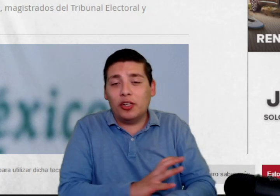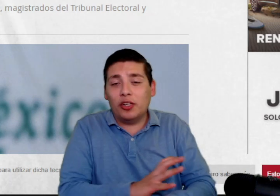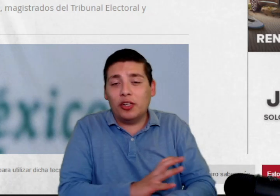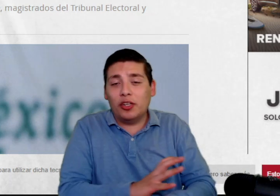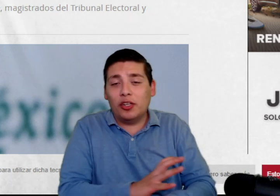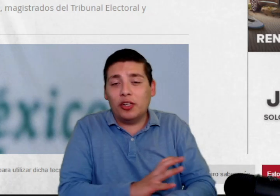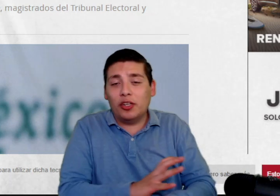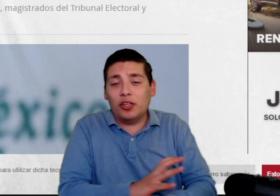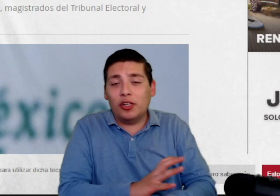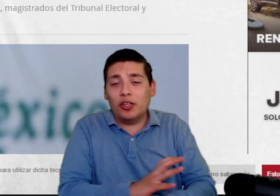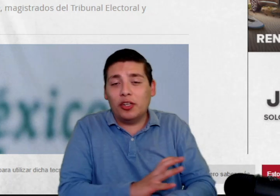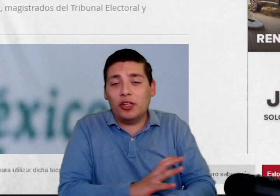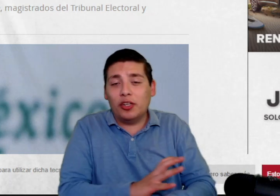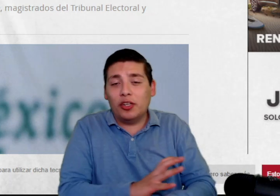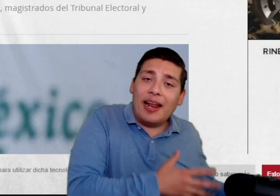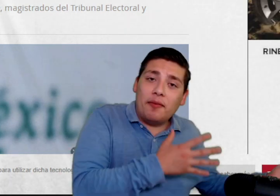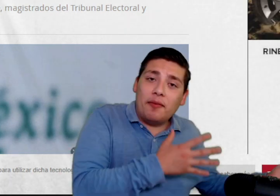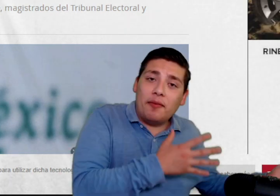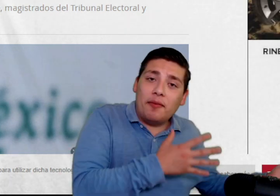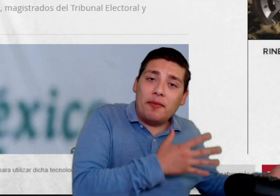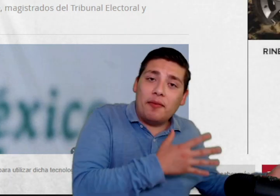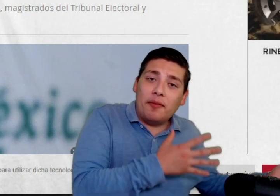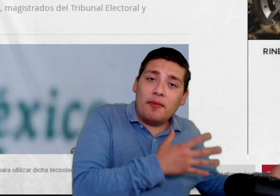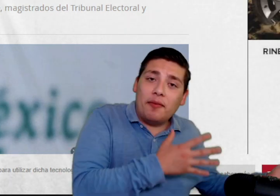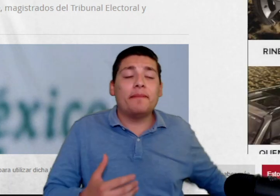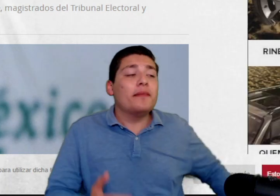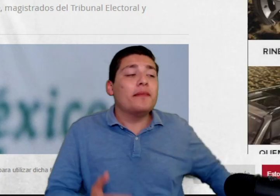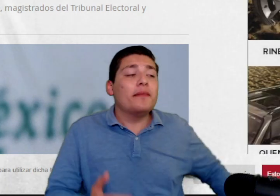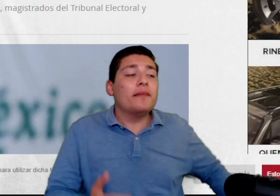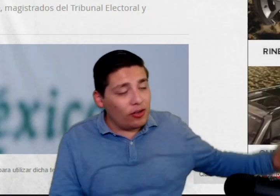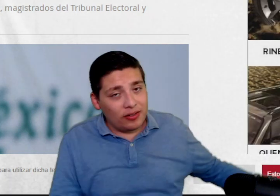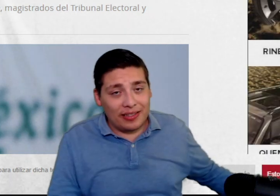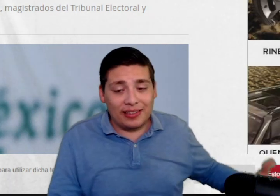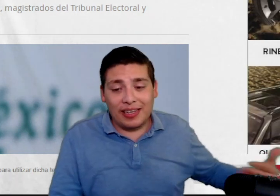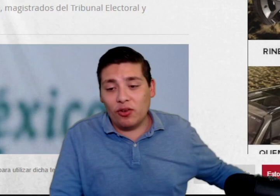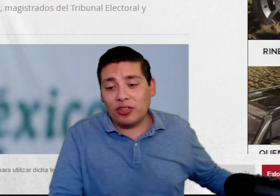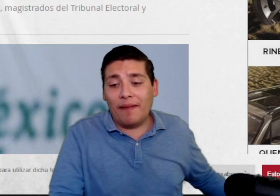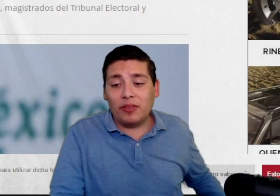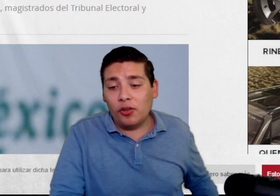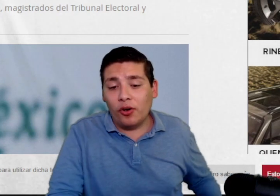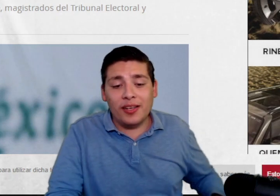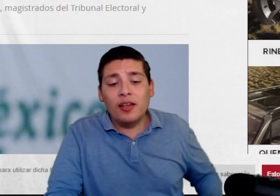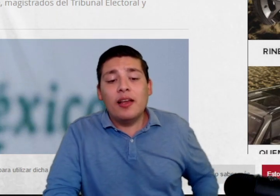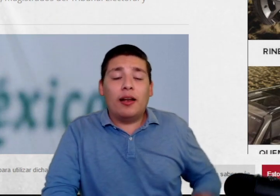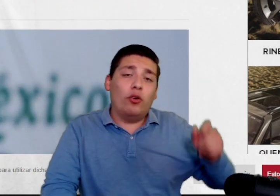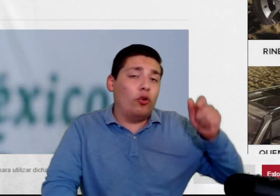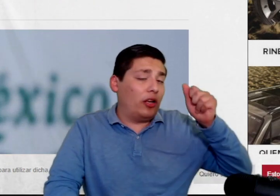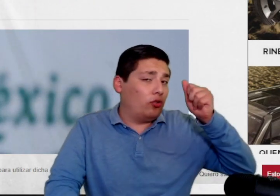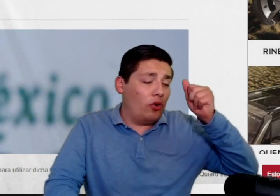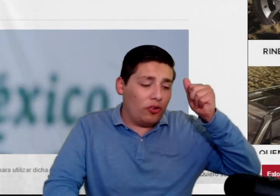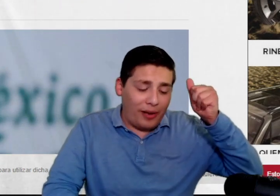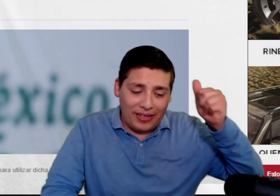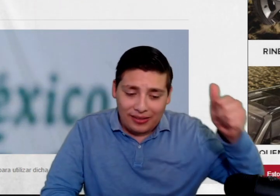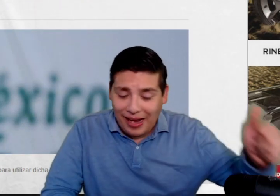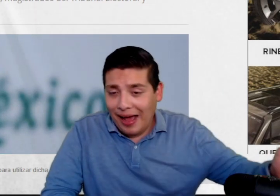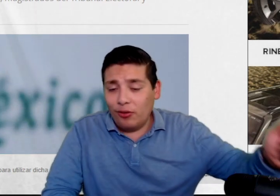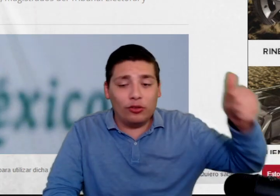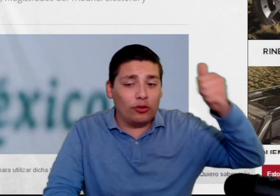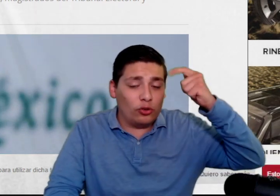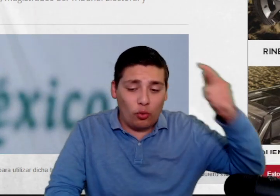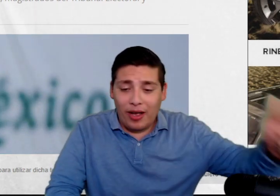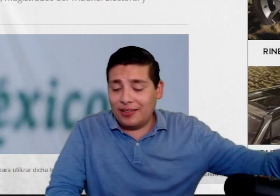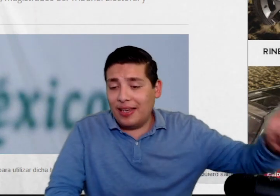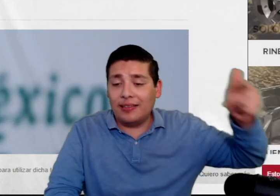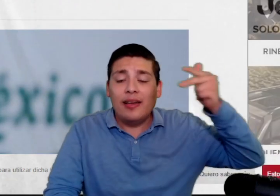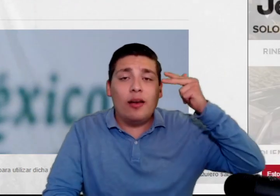estos funcionarios para que no ganaran más que el presidente. Y es que en sexenios anteriores, lo que son los magistrados,